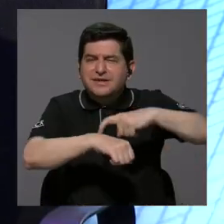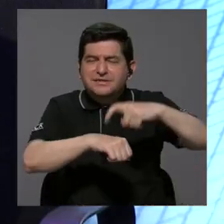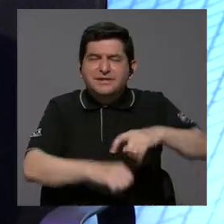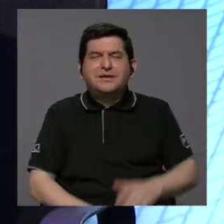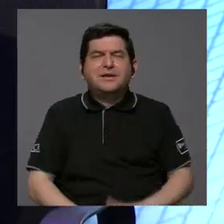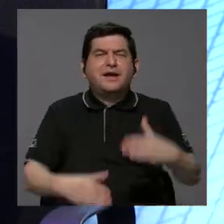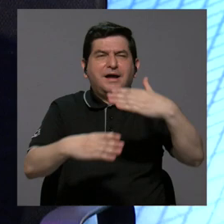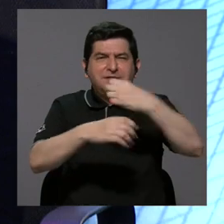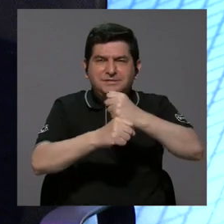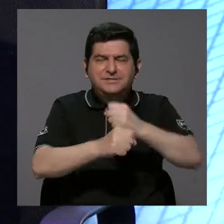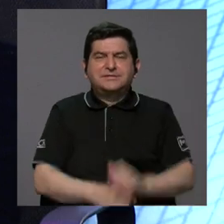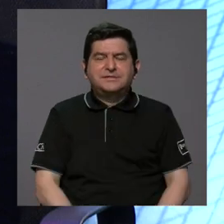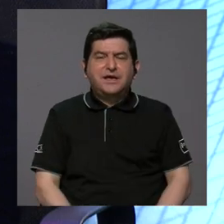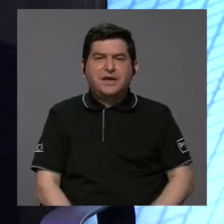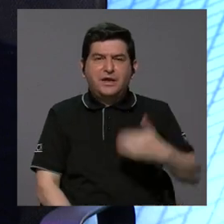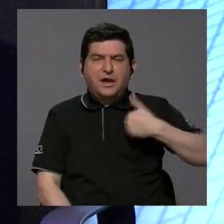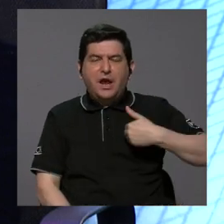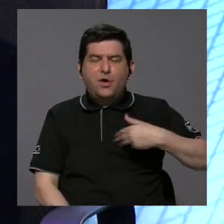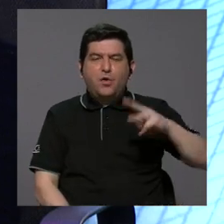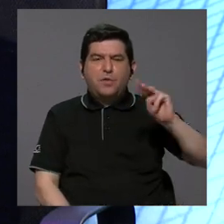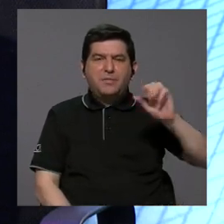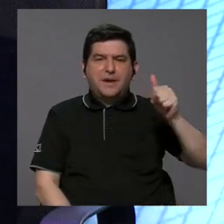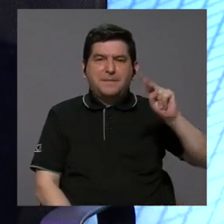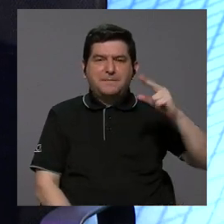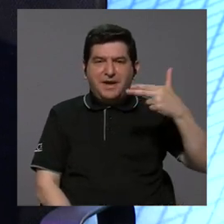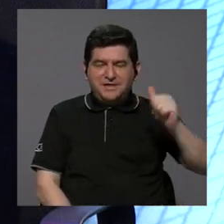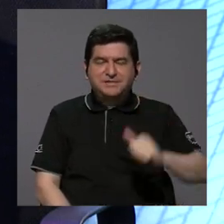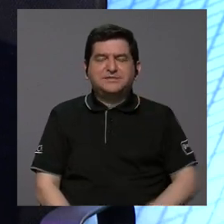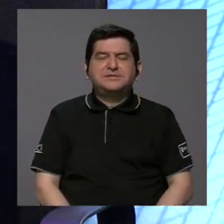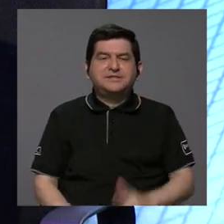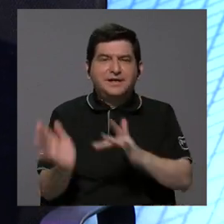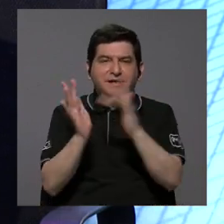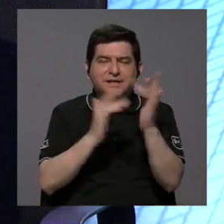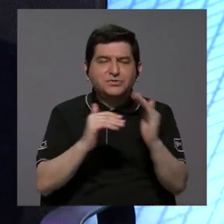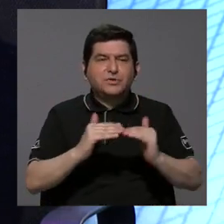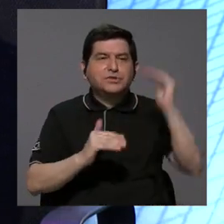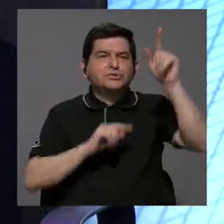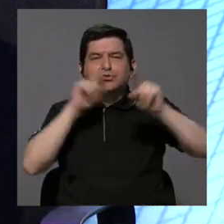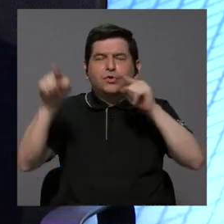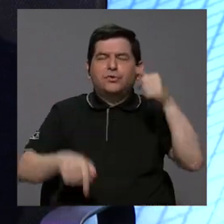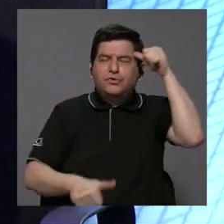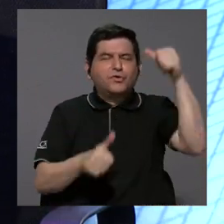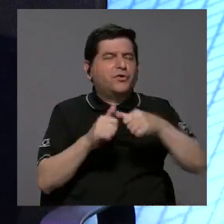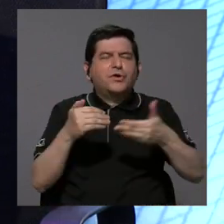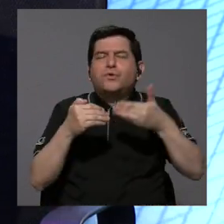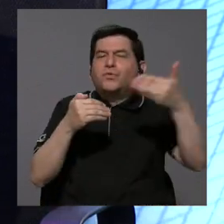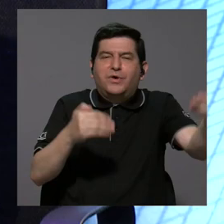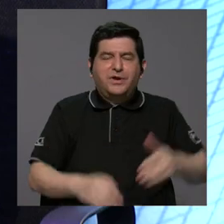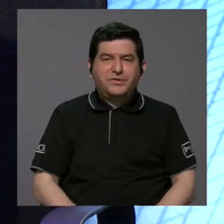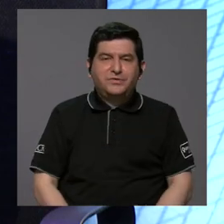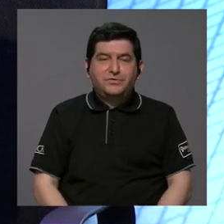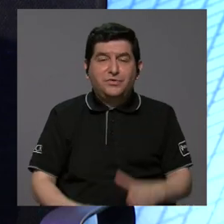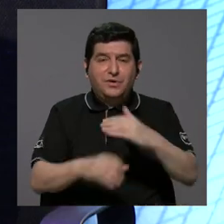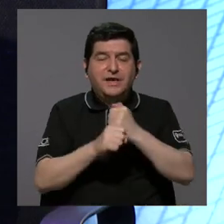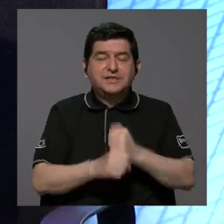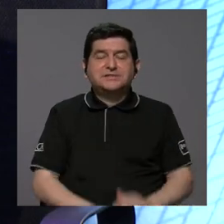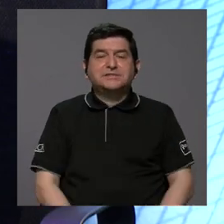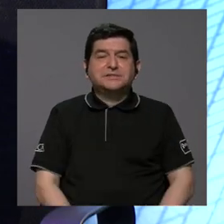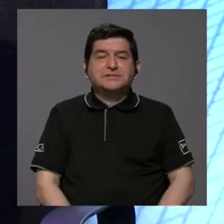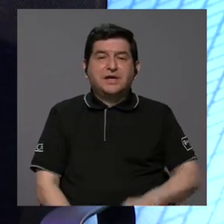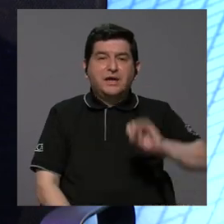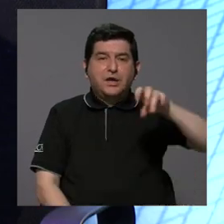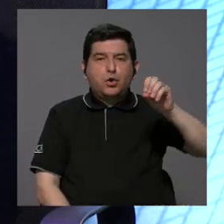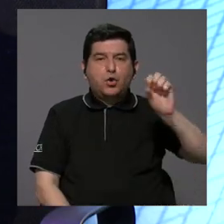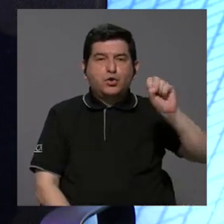recuerdan hecho el hombre de la Mancha sé que hicieron Jesucristo Súper Estrella nada más que no recuerdo cuándo podría ser que hayan hecho José y la tónica